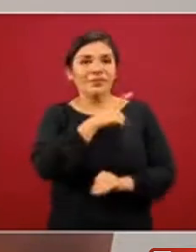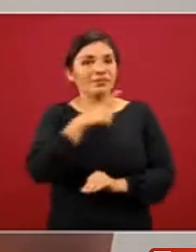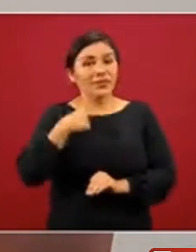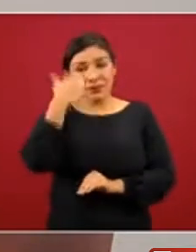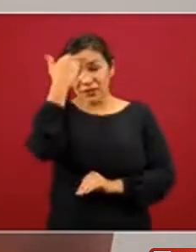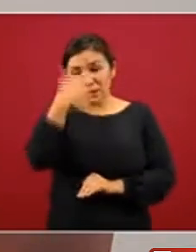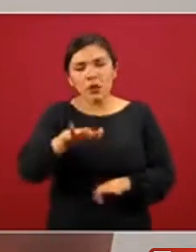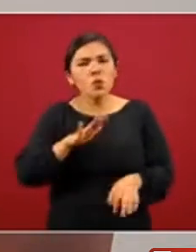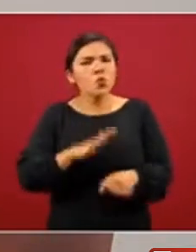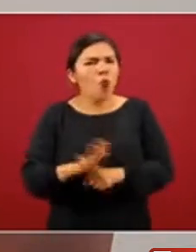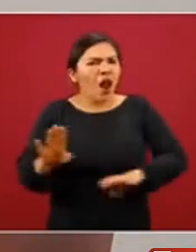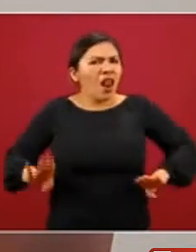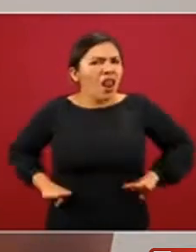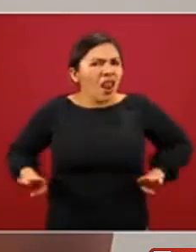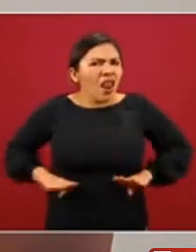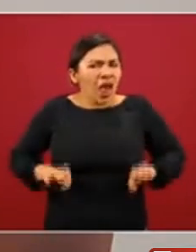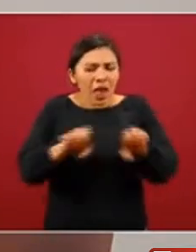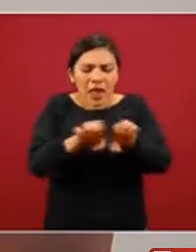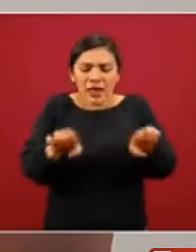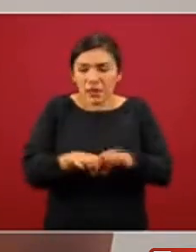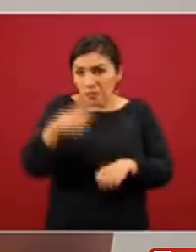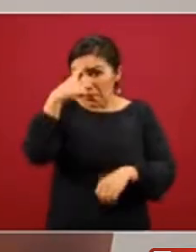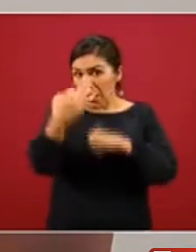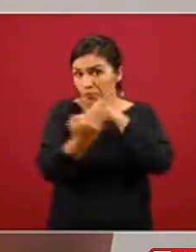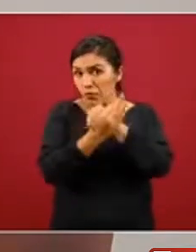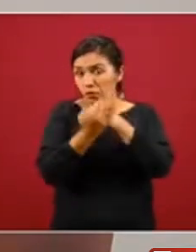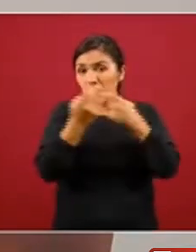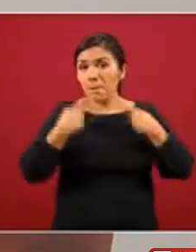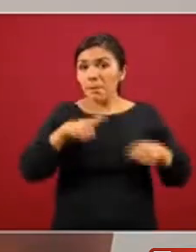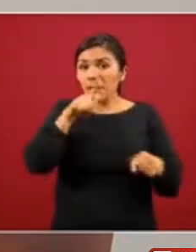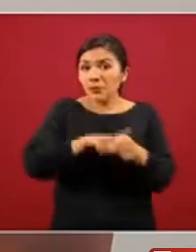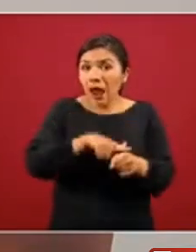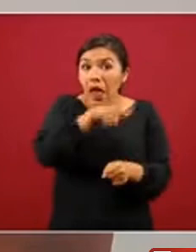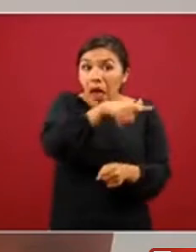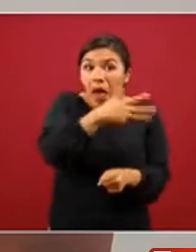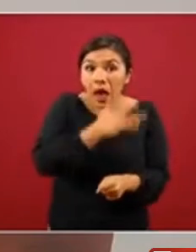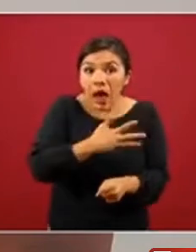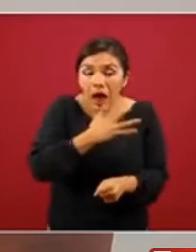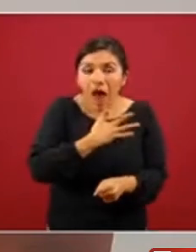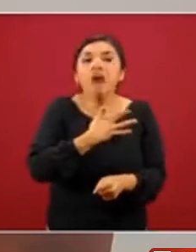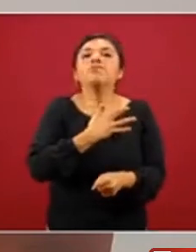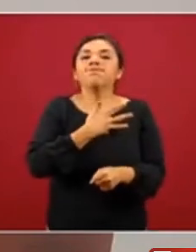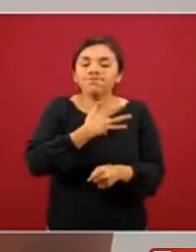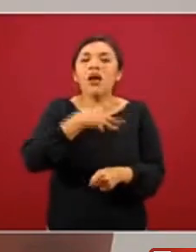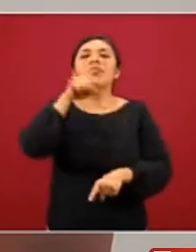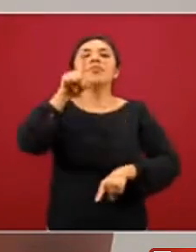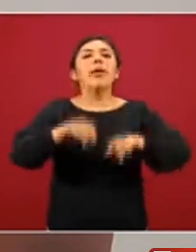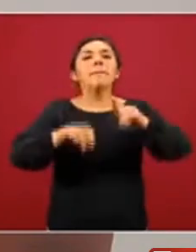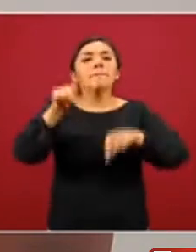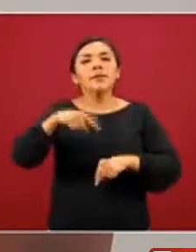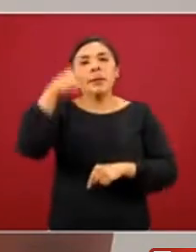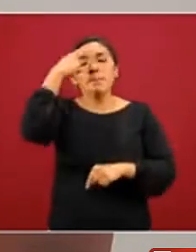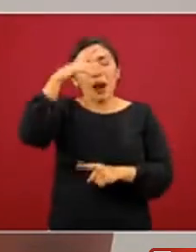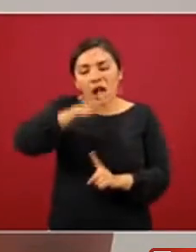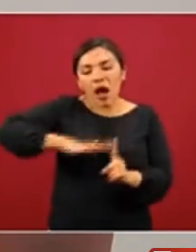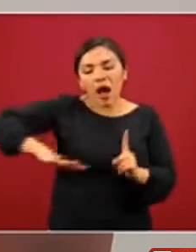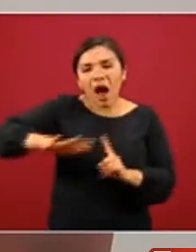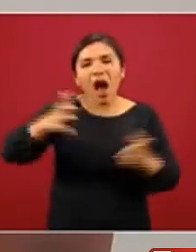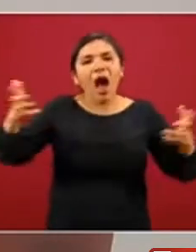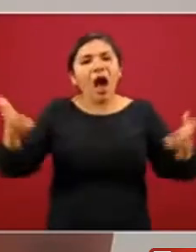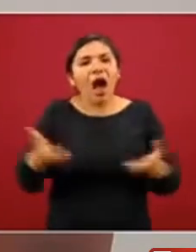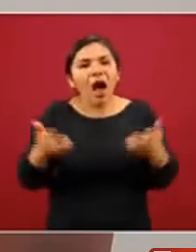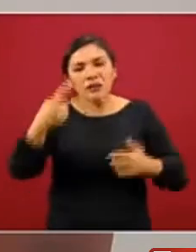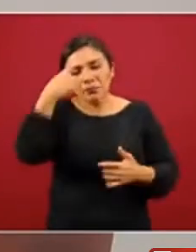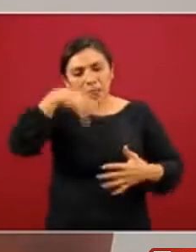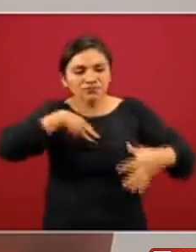tipo de equipo de protección personal va a depender de las actividades, del entorno y de la